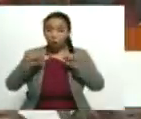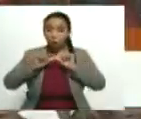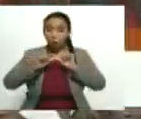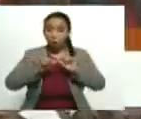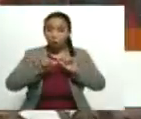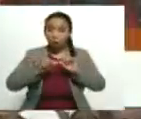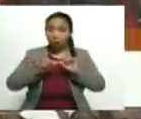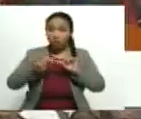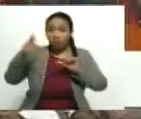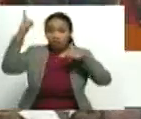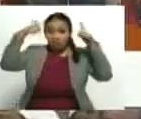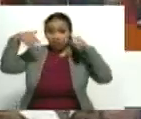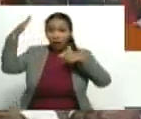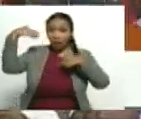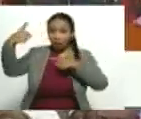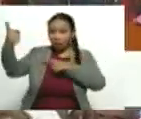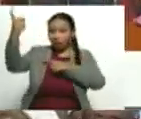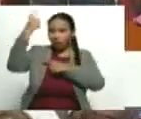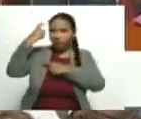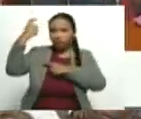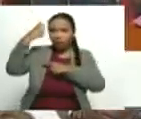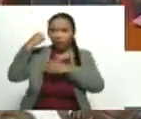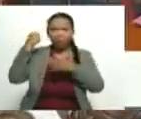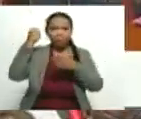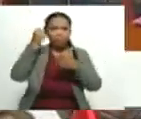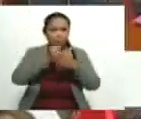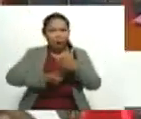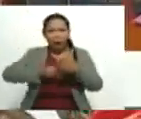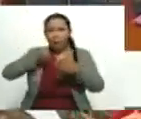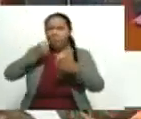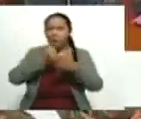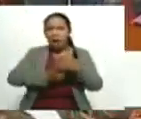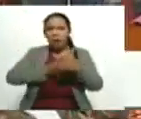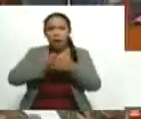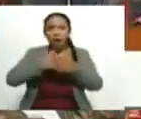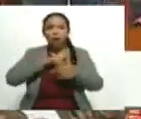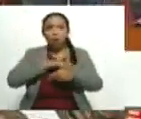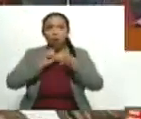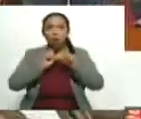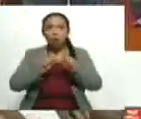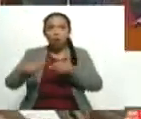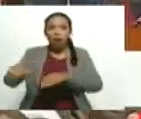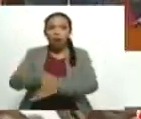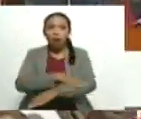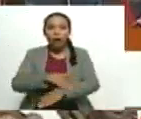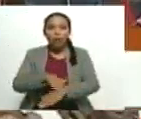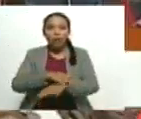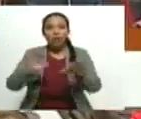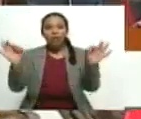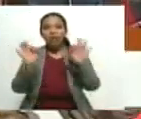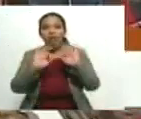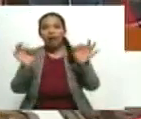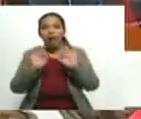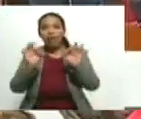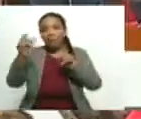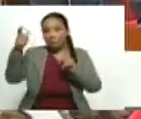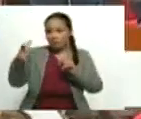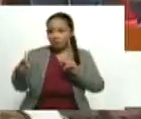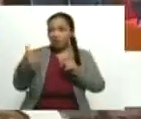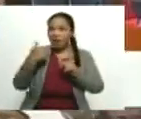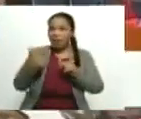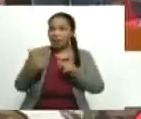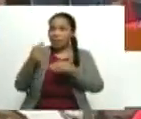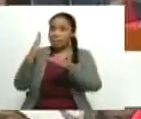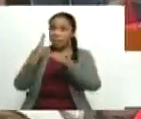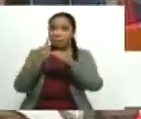enseñó Chávez, como nos enseñó Bolívar, luchando. Nosotros seguiremos en la calle. Nada ni nadie nos va a impedir que andemos en